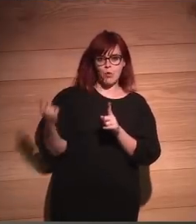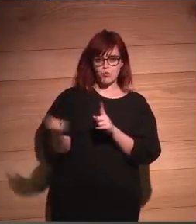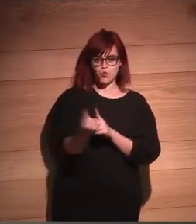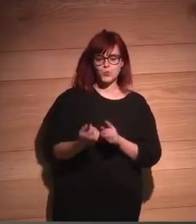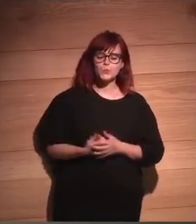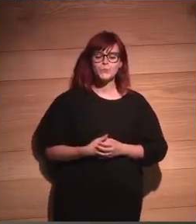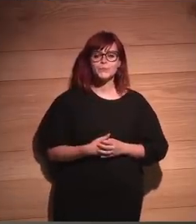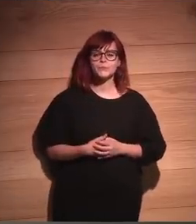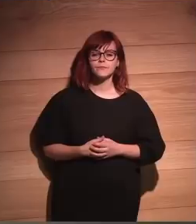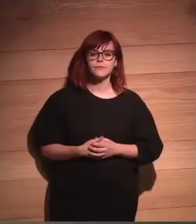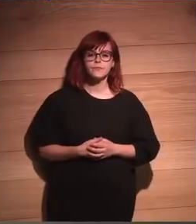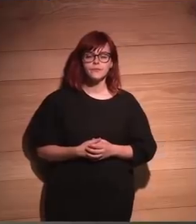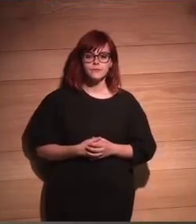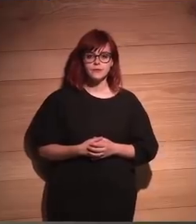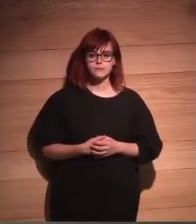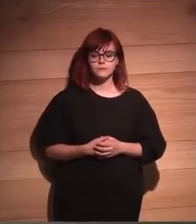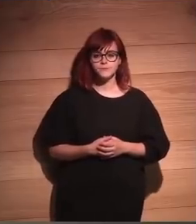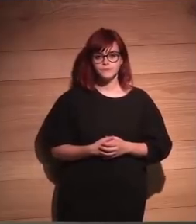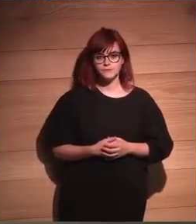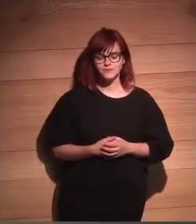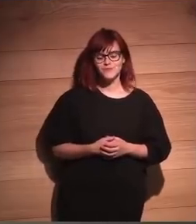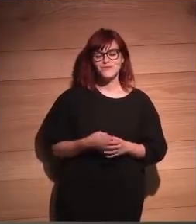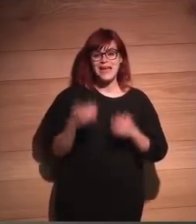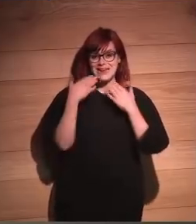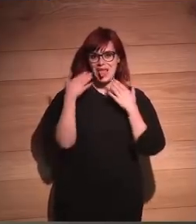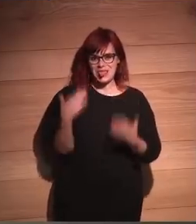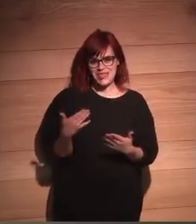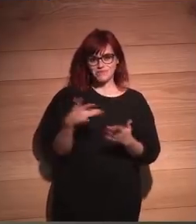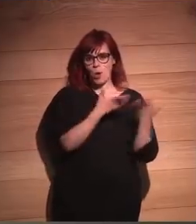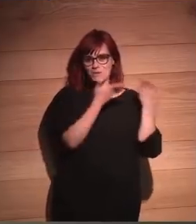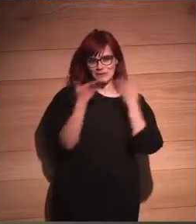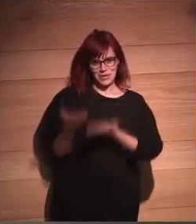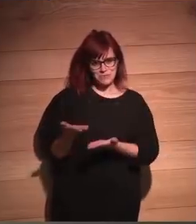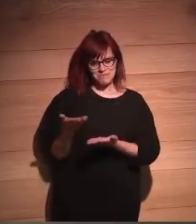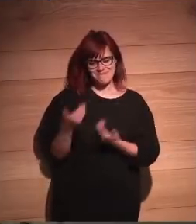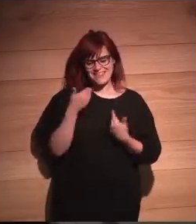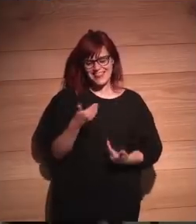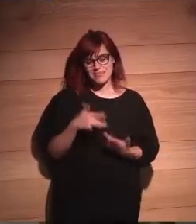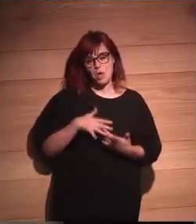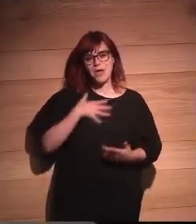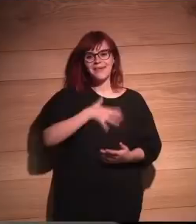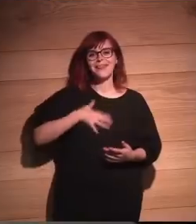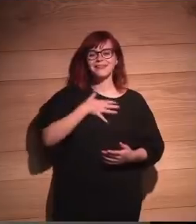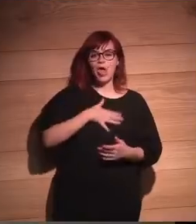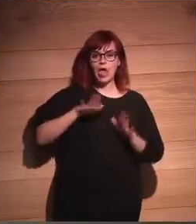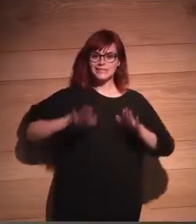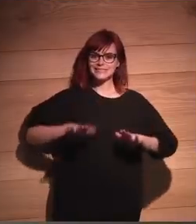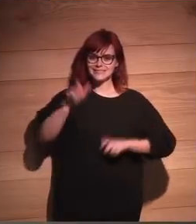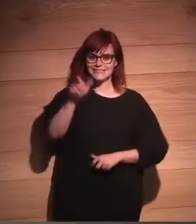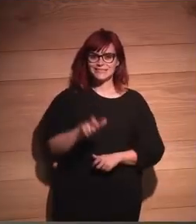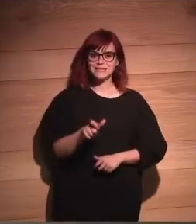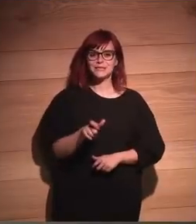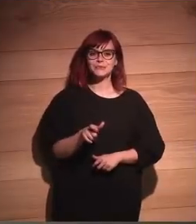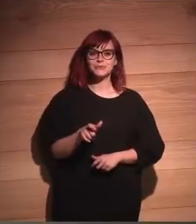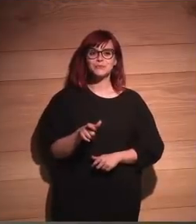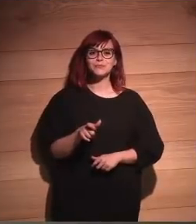diferentes. Bueno, yo creo, muchas gracias primero por invitarme y encantado de estar aquí, que ya